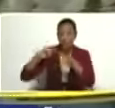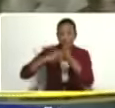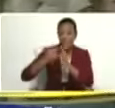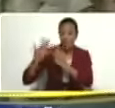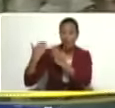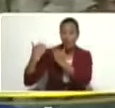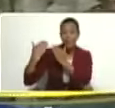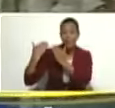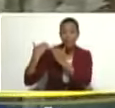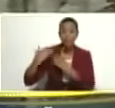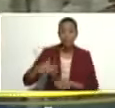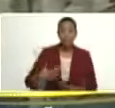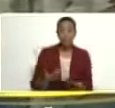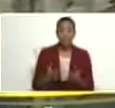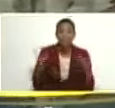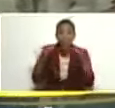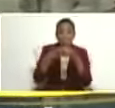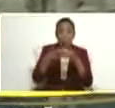de la Fuerza Armada.